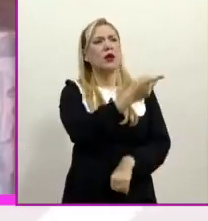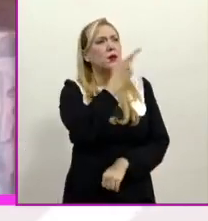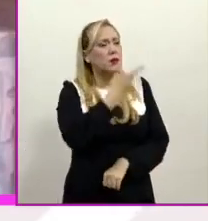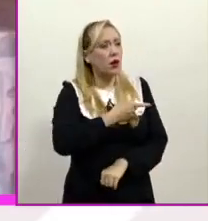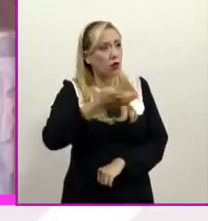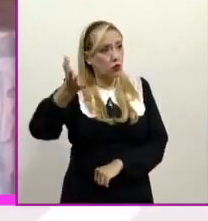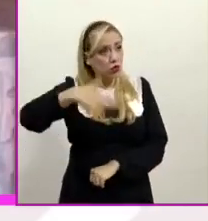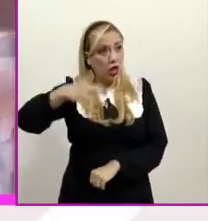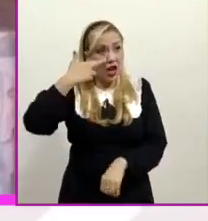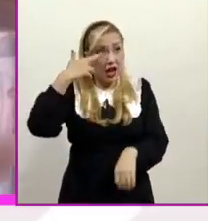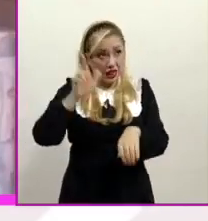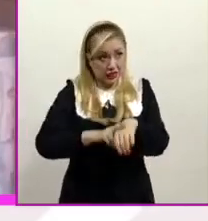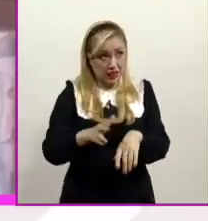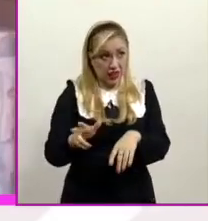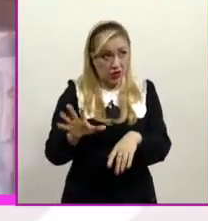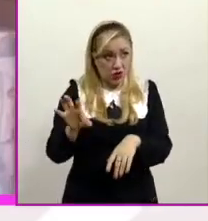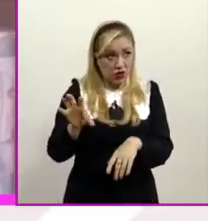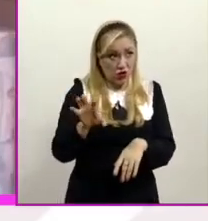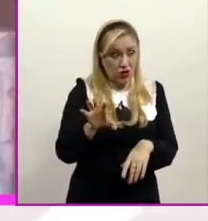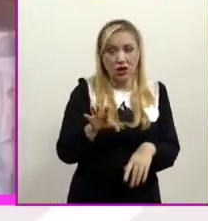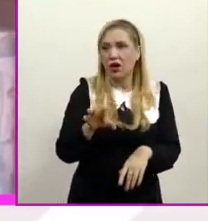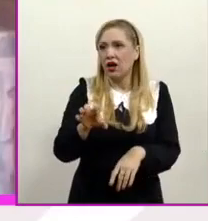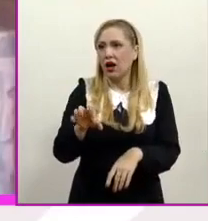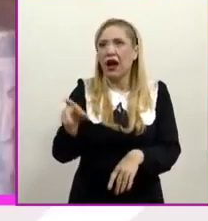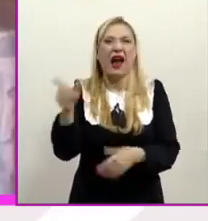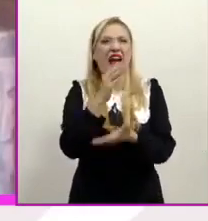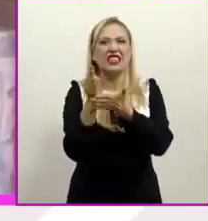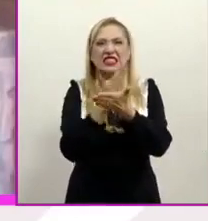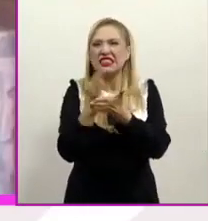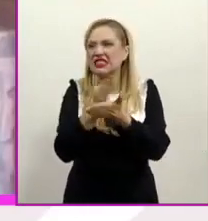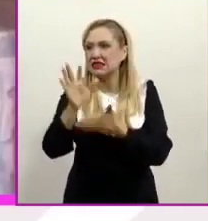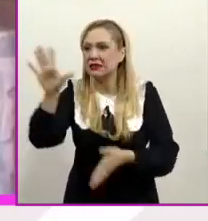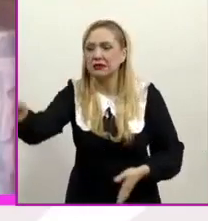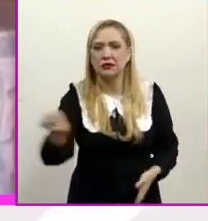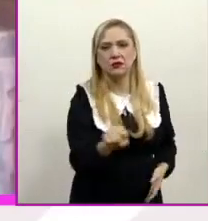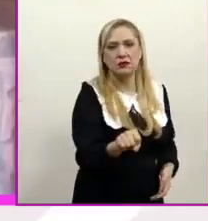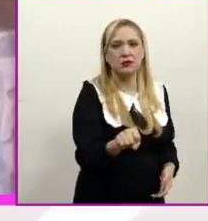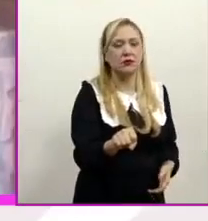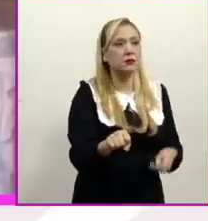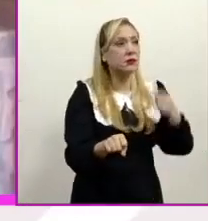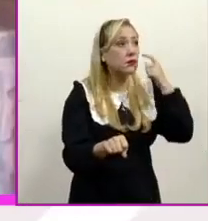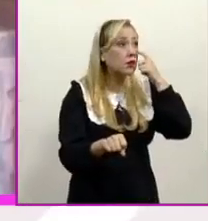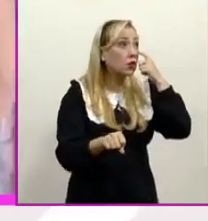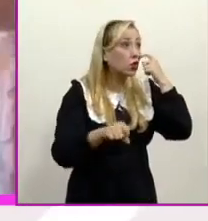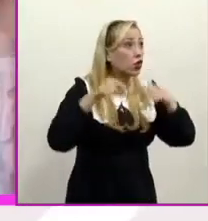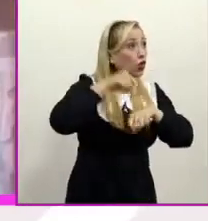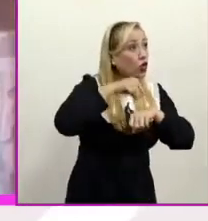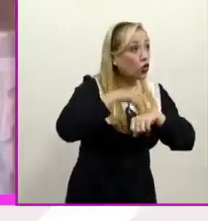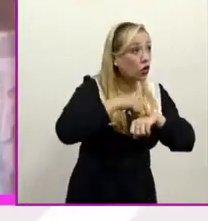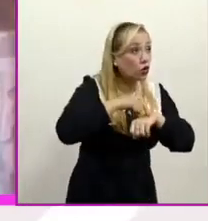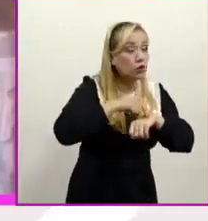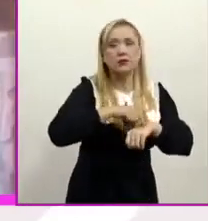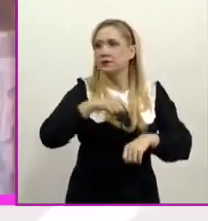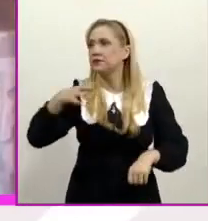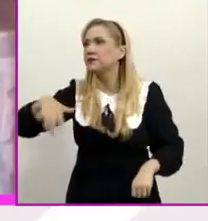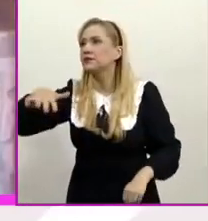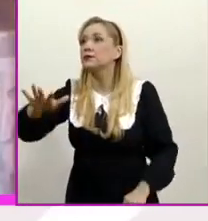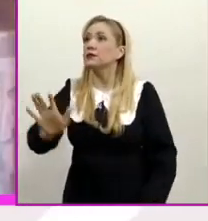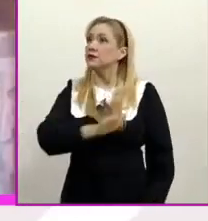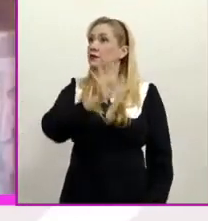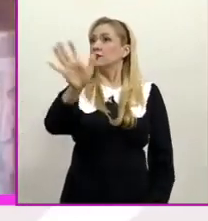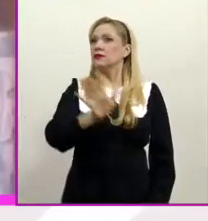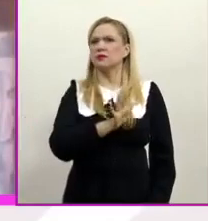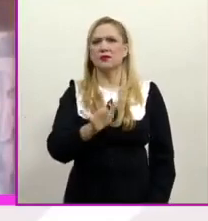ratero inmediatamente estoy pensando en alguien racializado? ¿Y por qué cuando me encargan buscar a un doctor inmediatamente me vienen